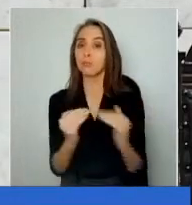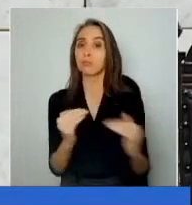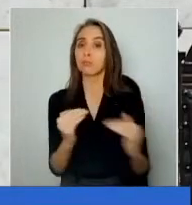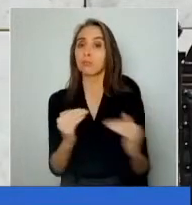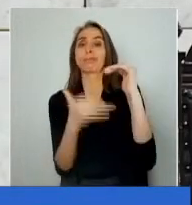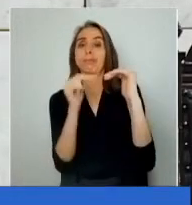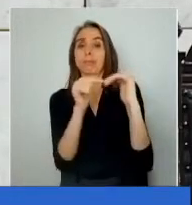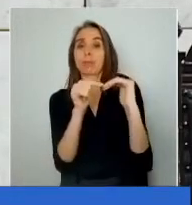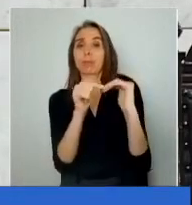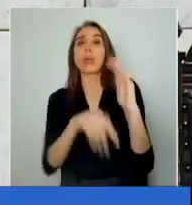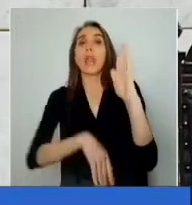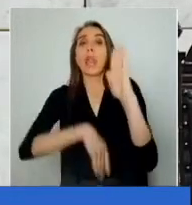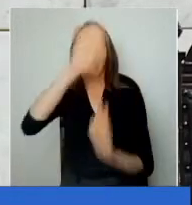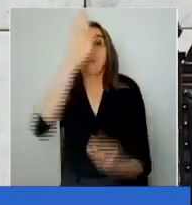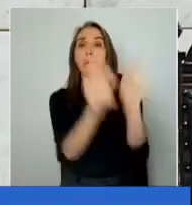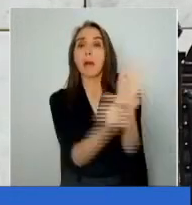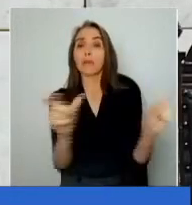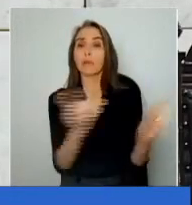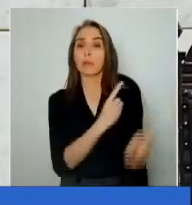mayoría